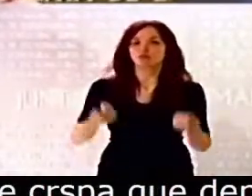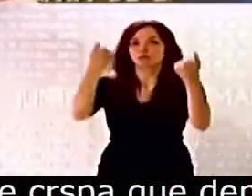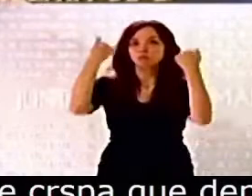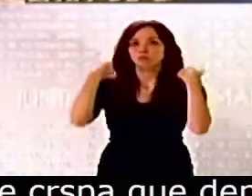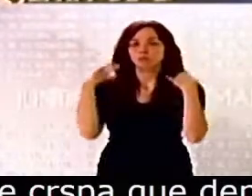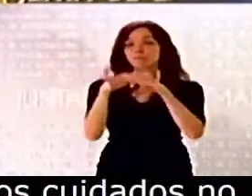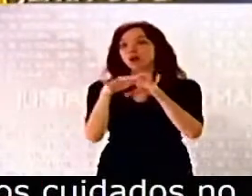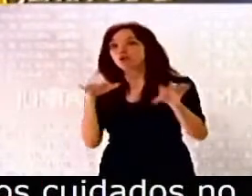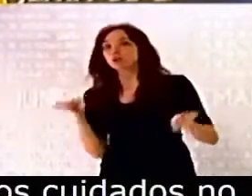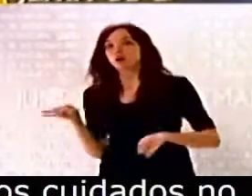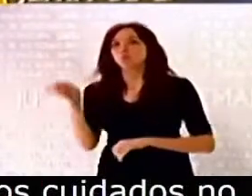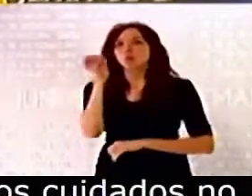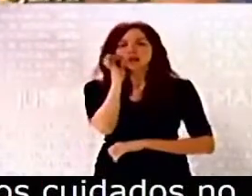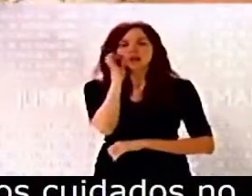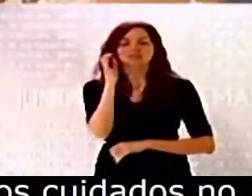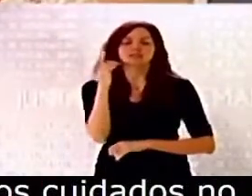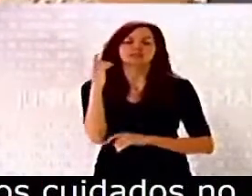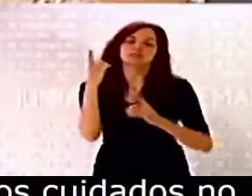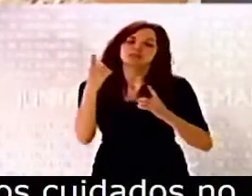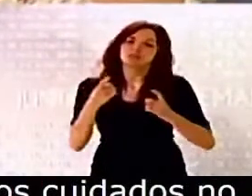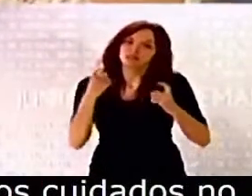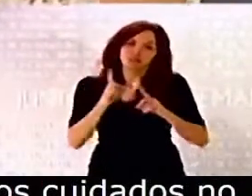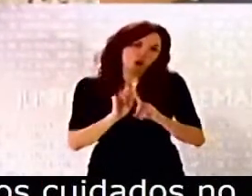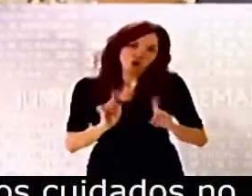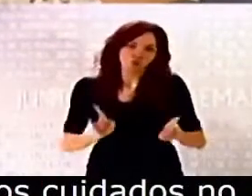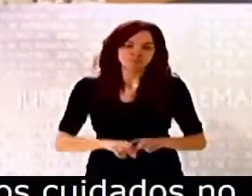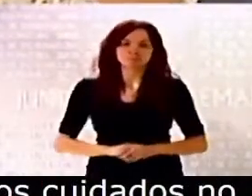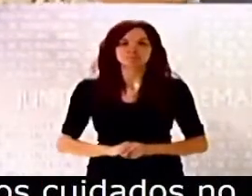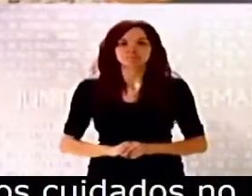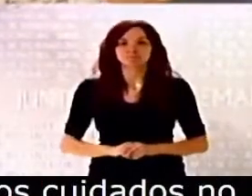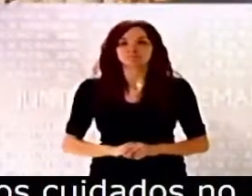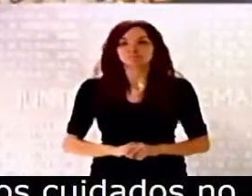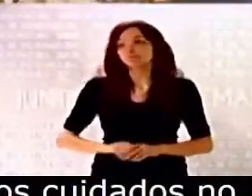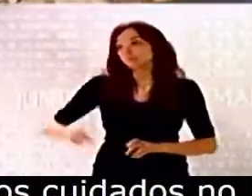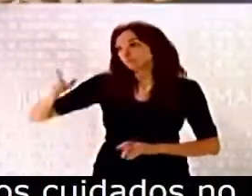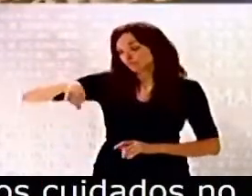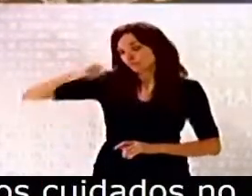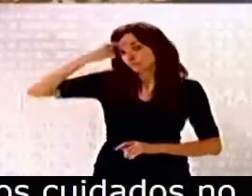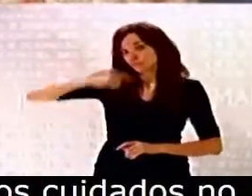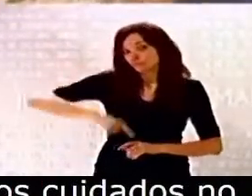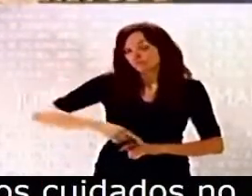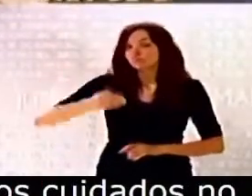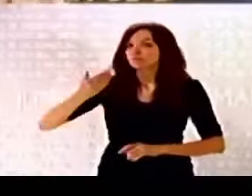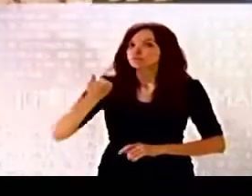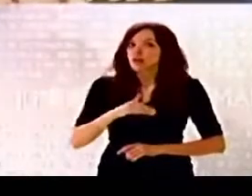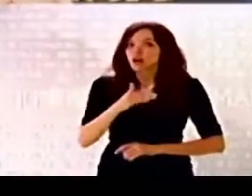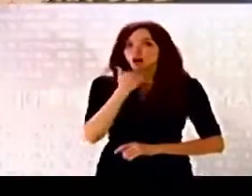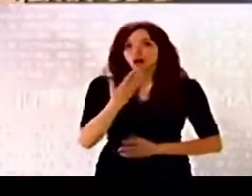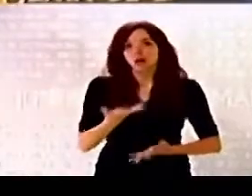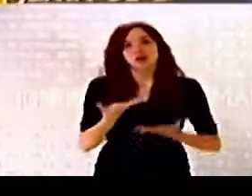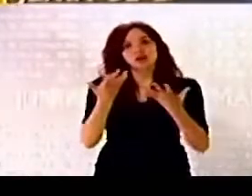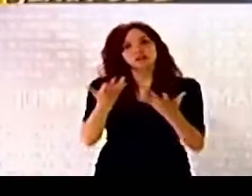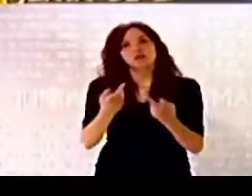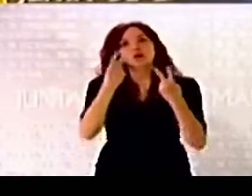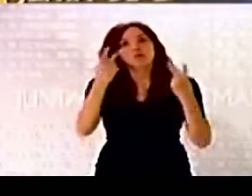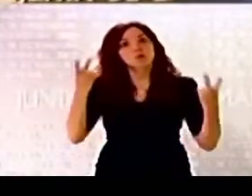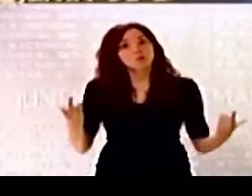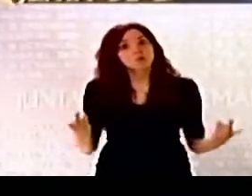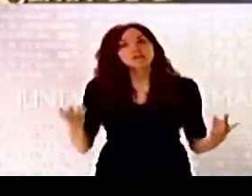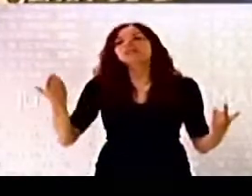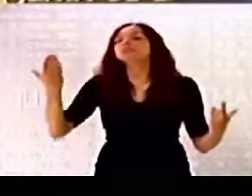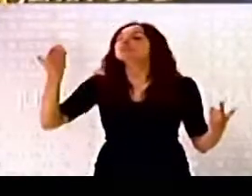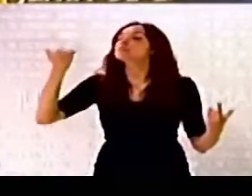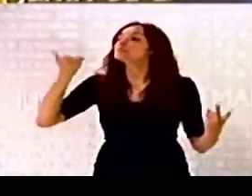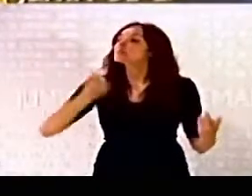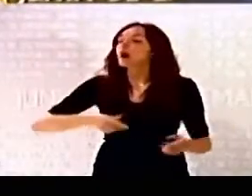gran mayoría en las mujeres de esta región. Y con esto, que ustedes entenderán que es hasta casi un desahogo, pues doy paso a las preguntas